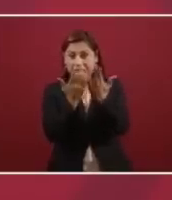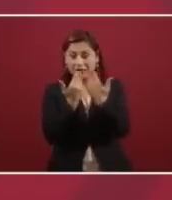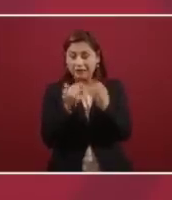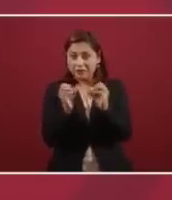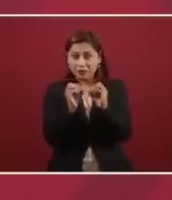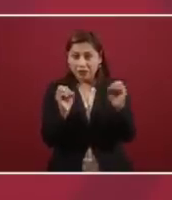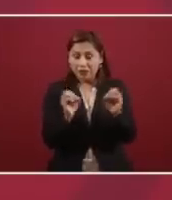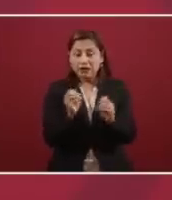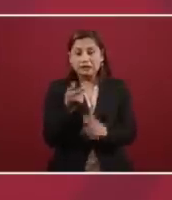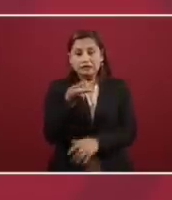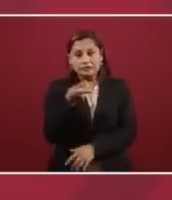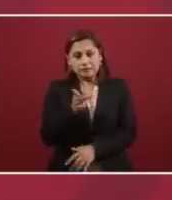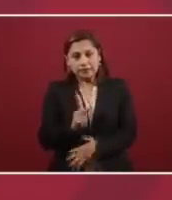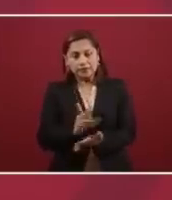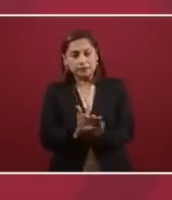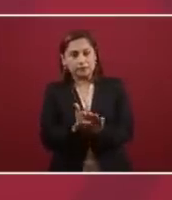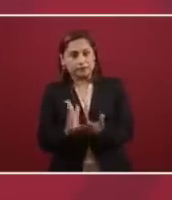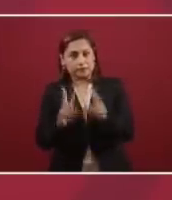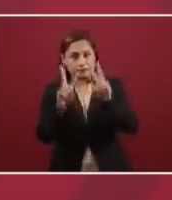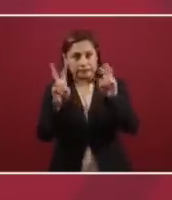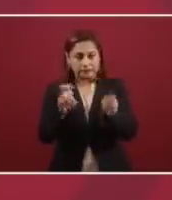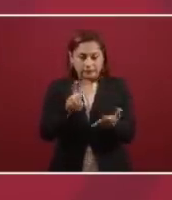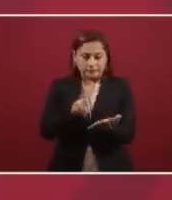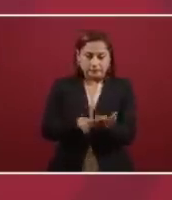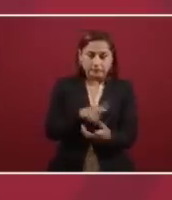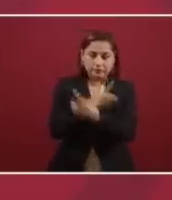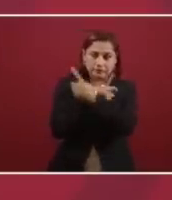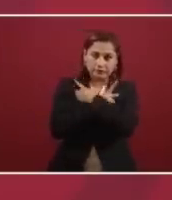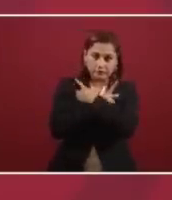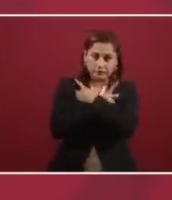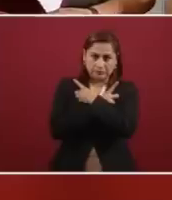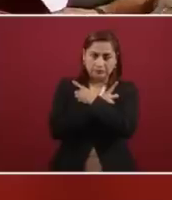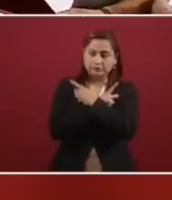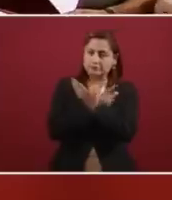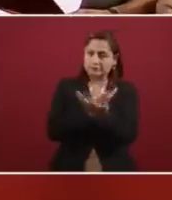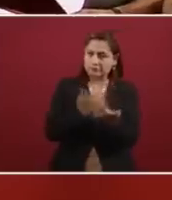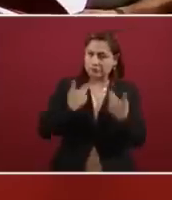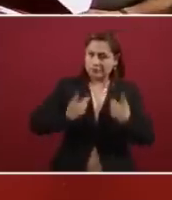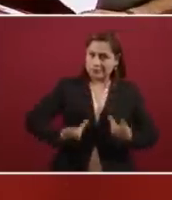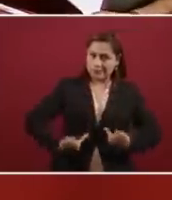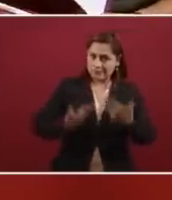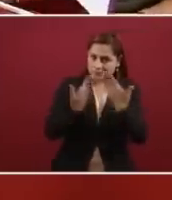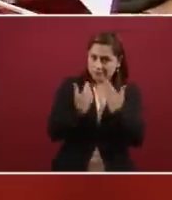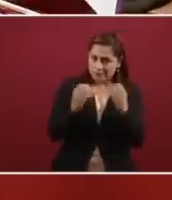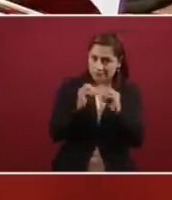inhumano hacerle daño al prójimo